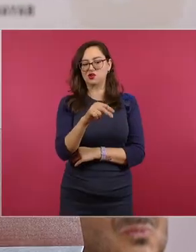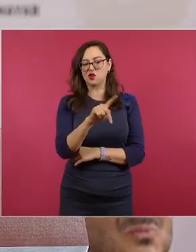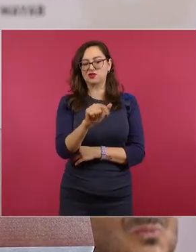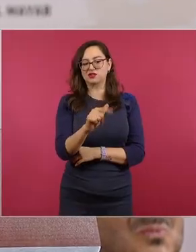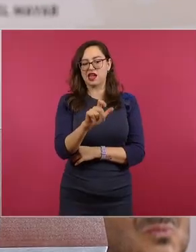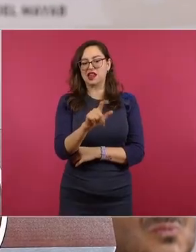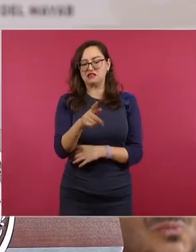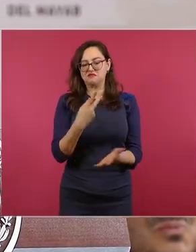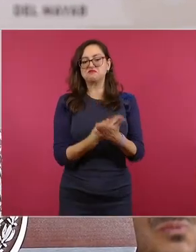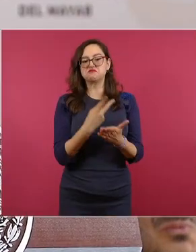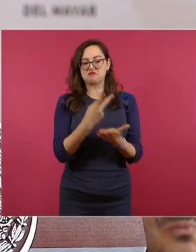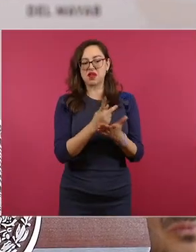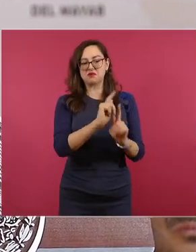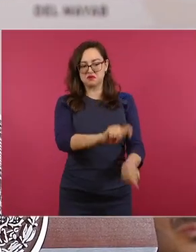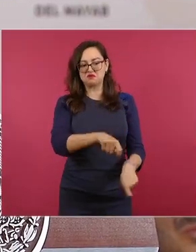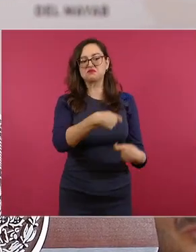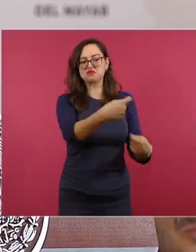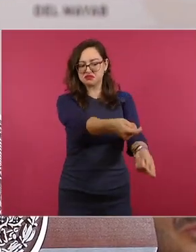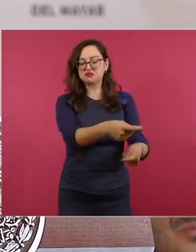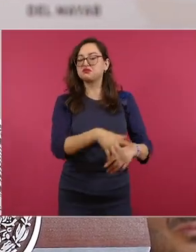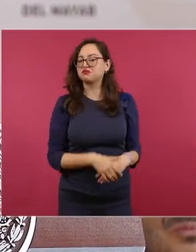¿Por qué? ¿Cómo ha ayudado